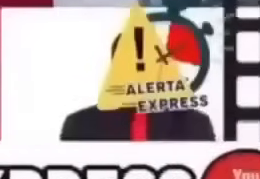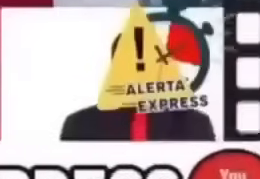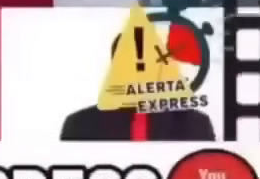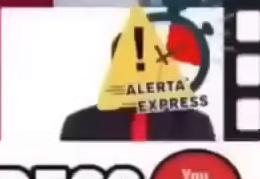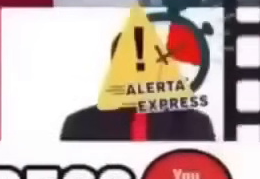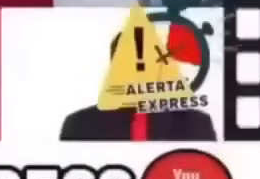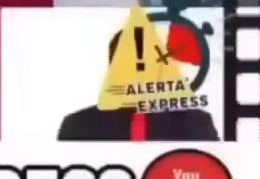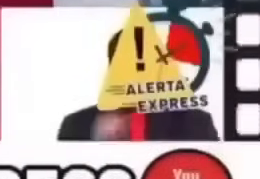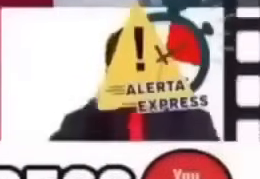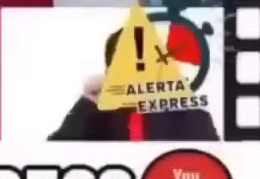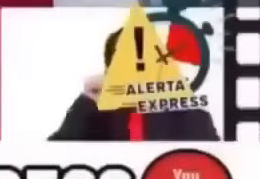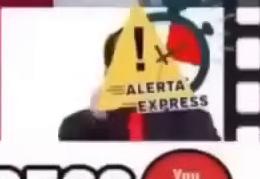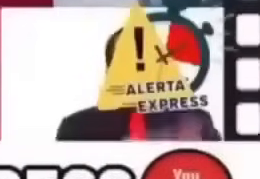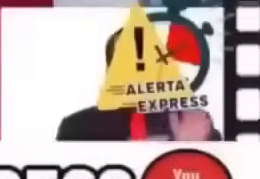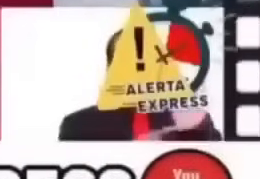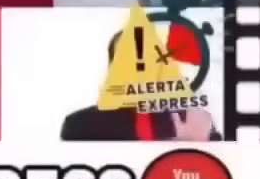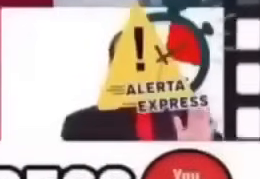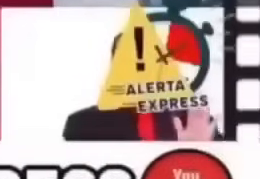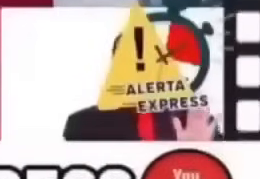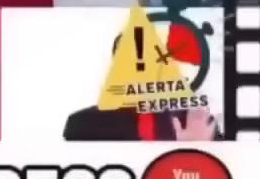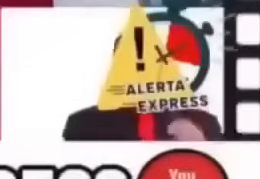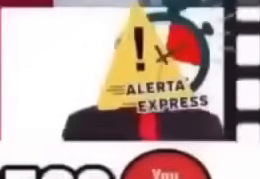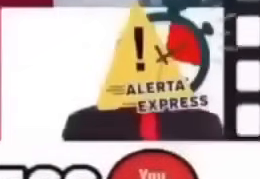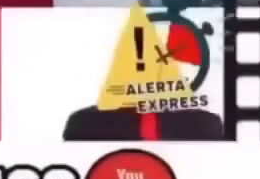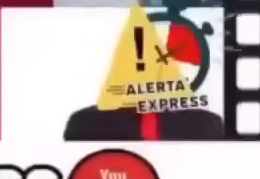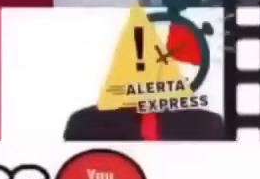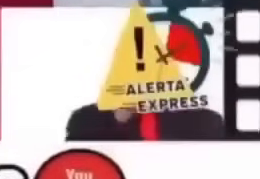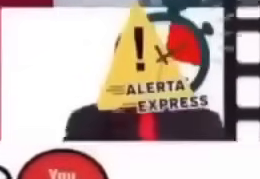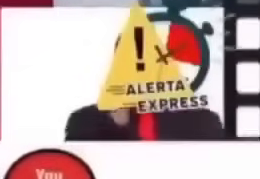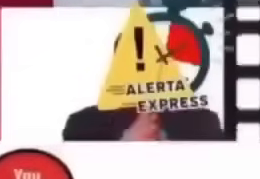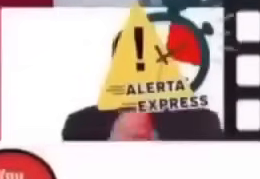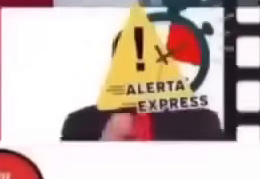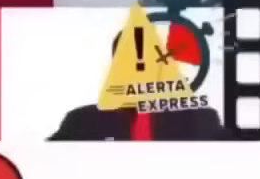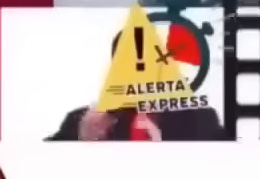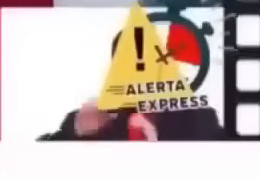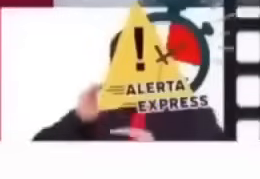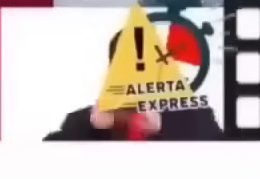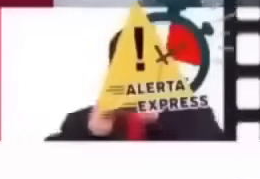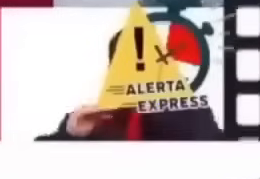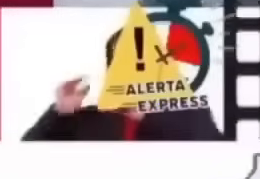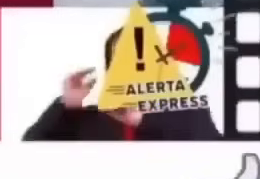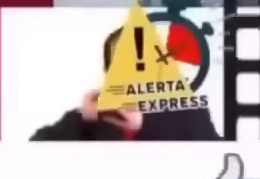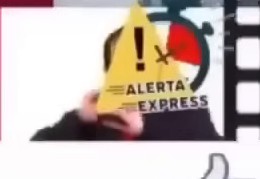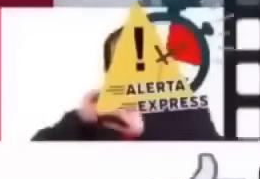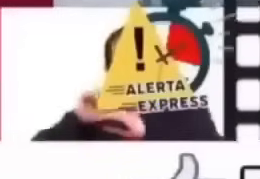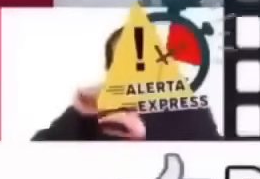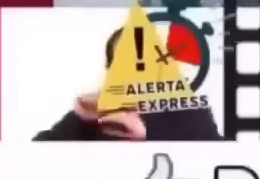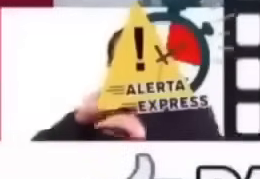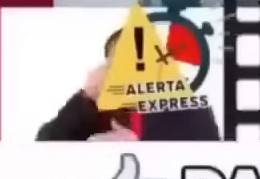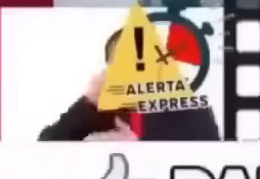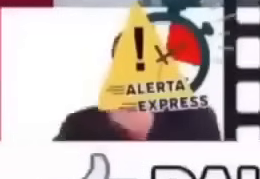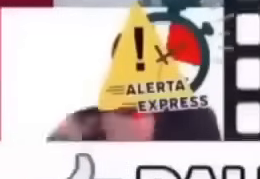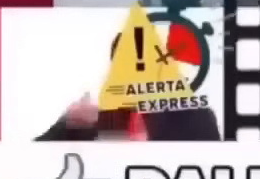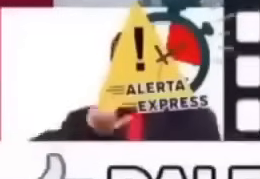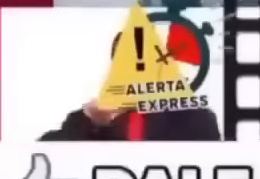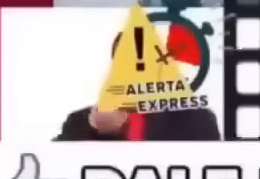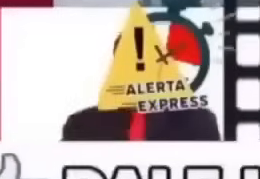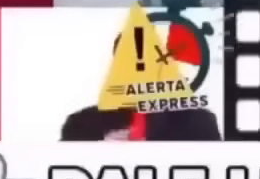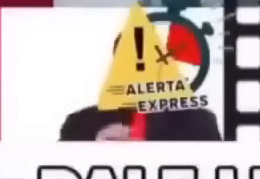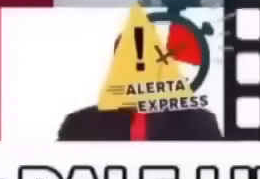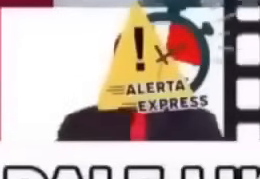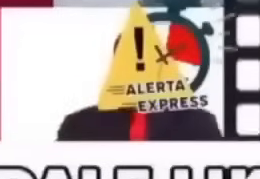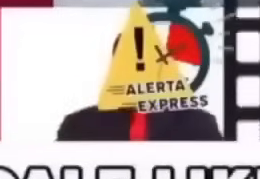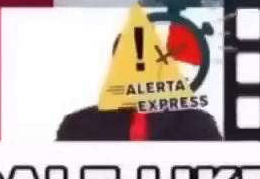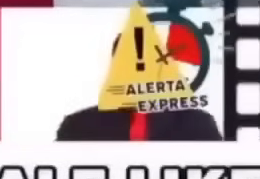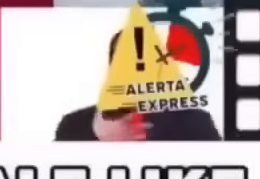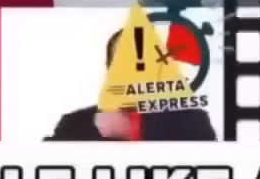se muestra es que no solamente son pisos ilegales,